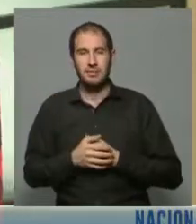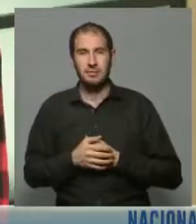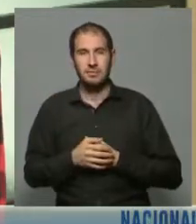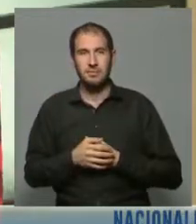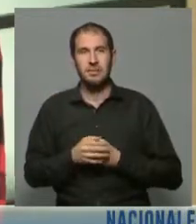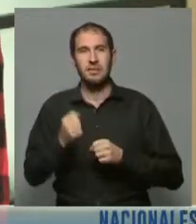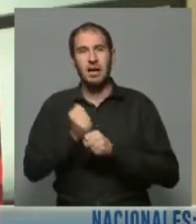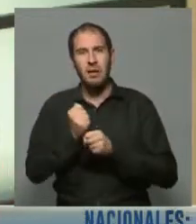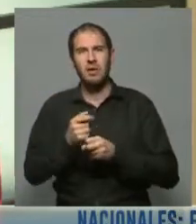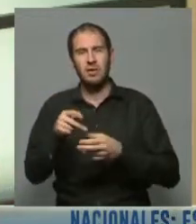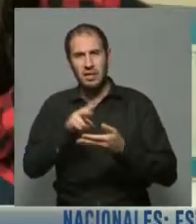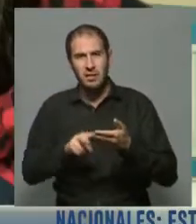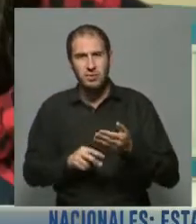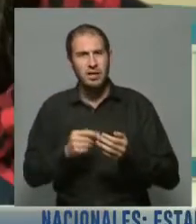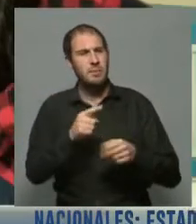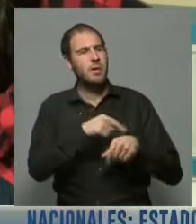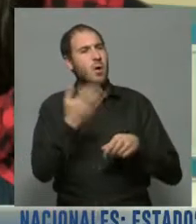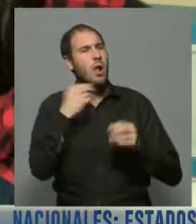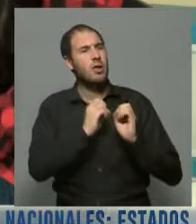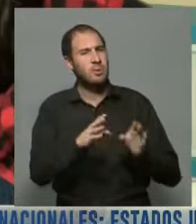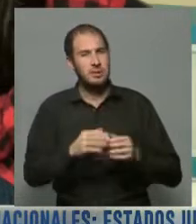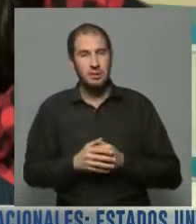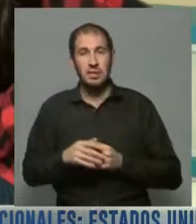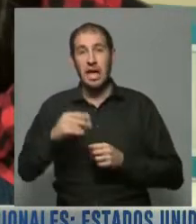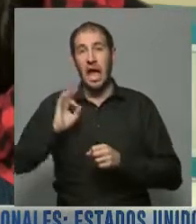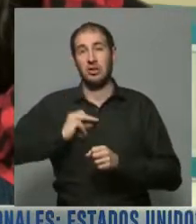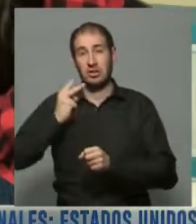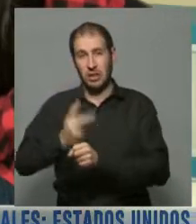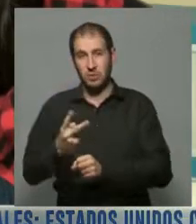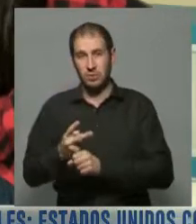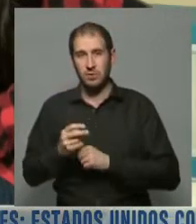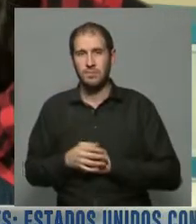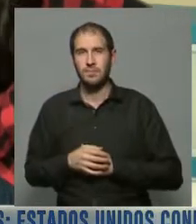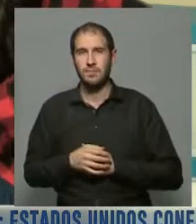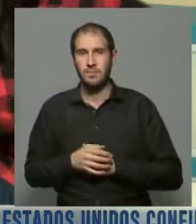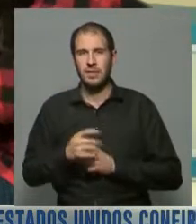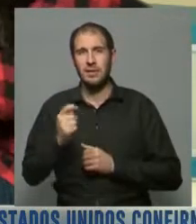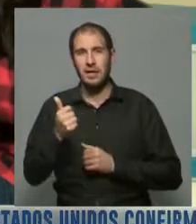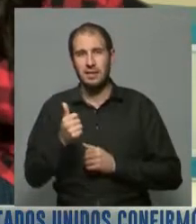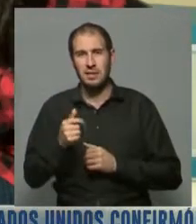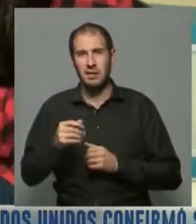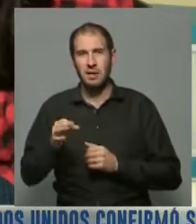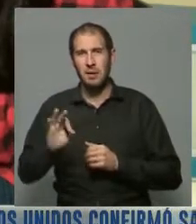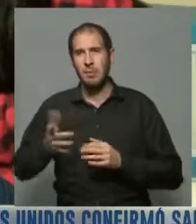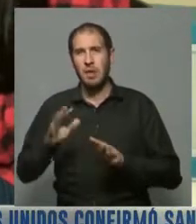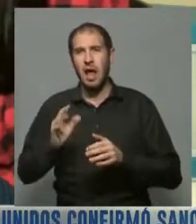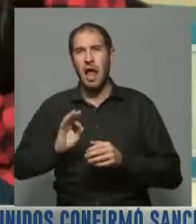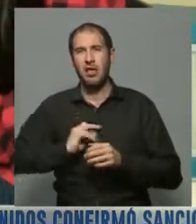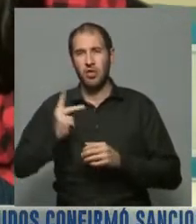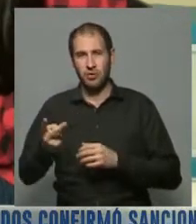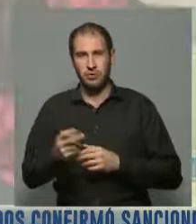un trabajo de lectura. ¿Hace cuánto tiempo empezaron a trabajar? Y este es el segundo año. Claro. O sea, ya casi, o sea, dentro de poquito bien se cumplirían